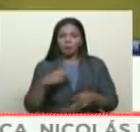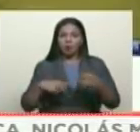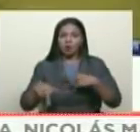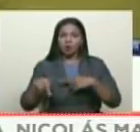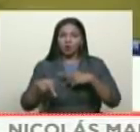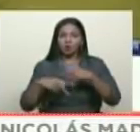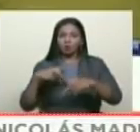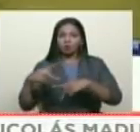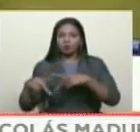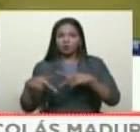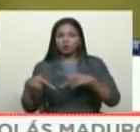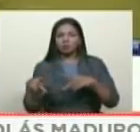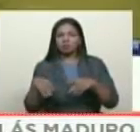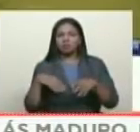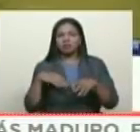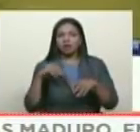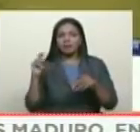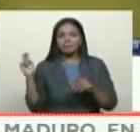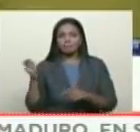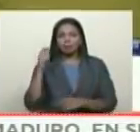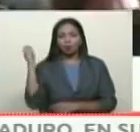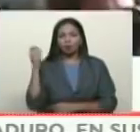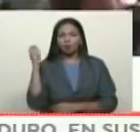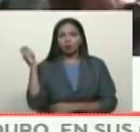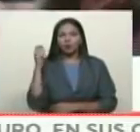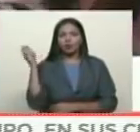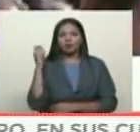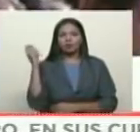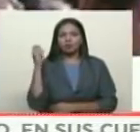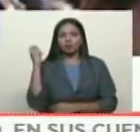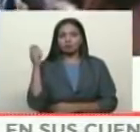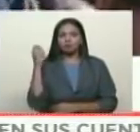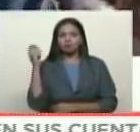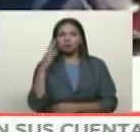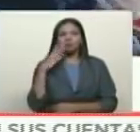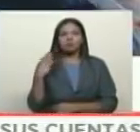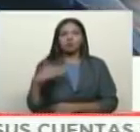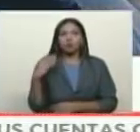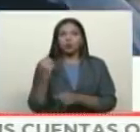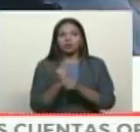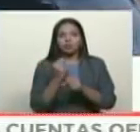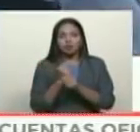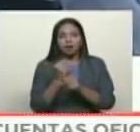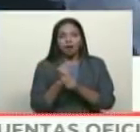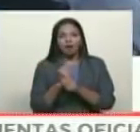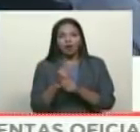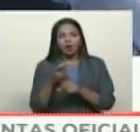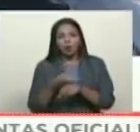de Portuguesa, Rafael Calle, joven gobernador también, trabajador.